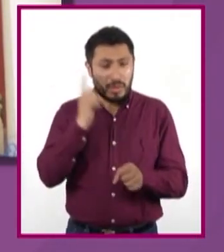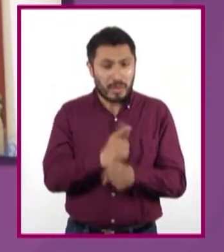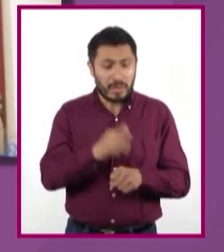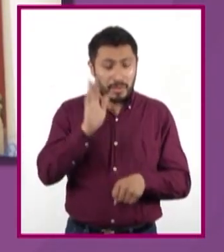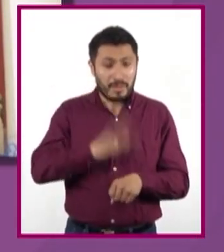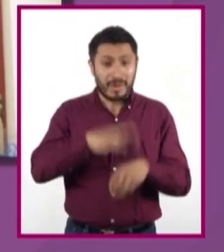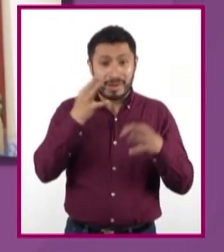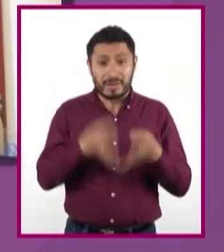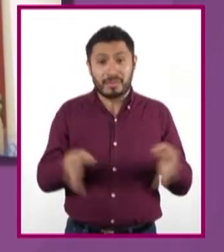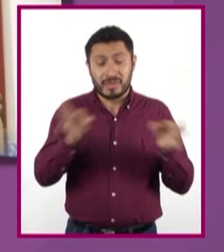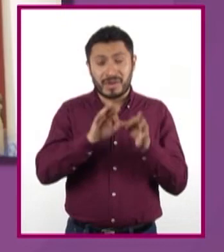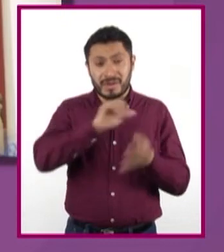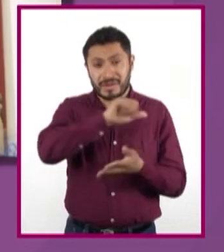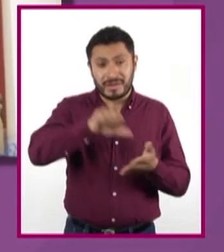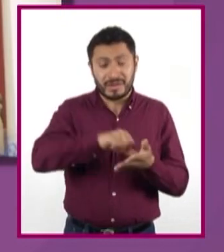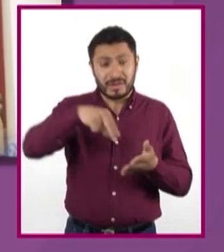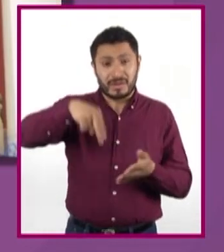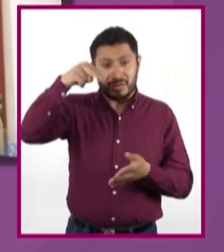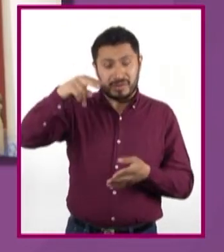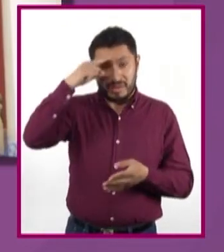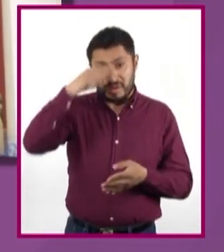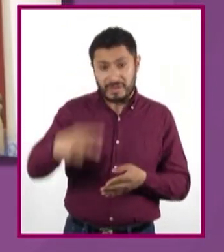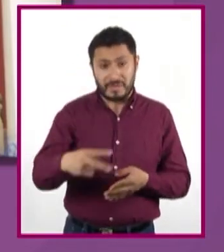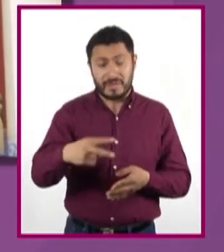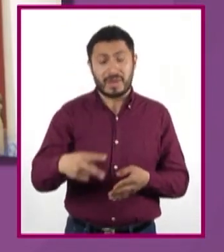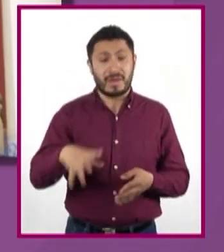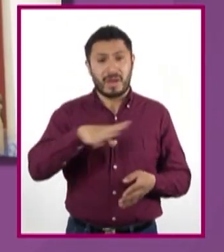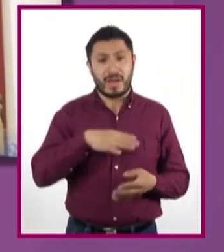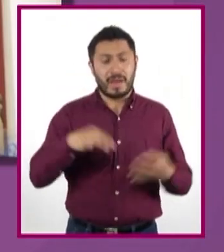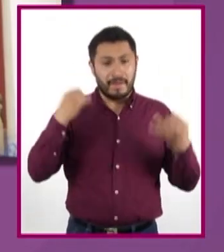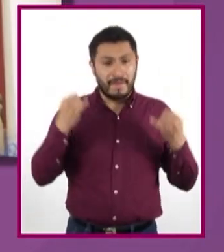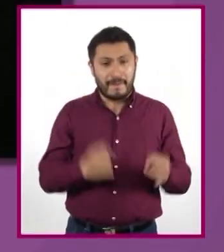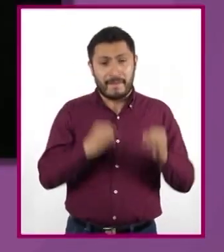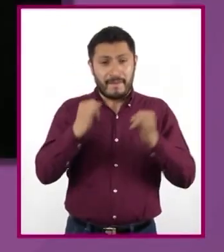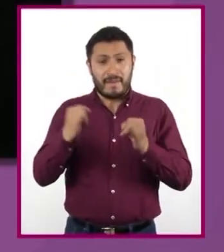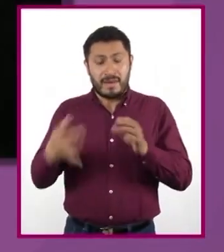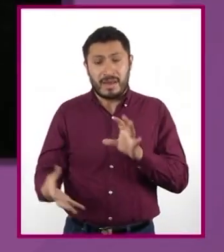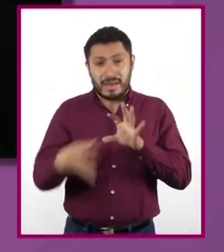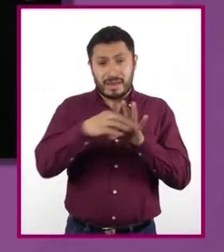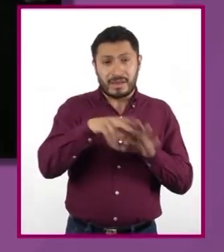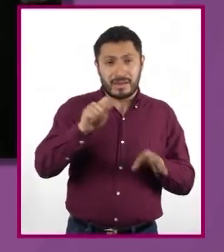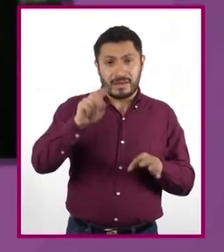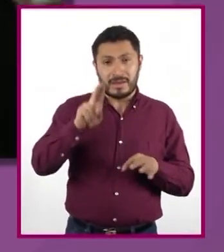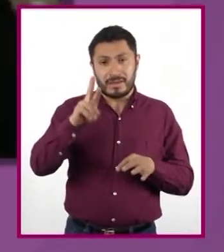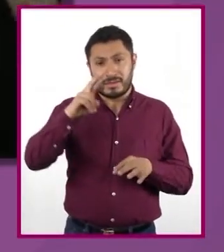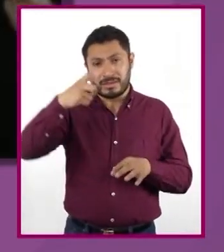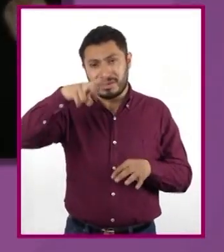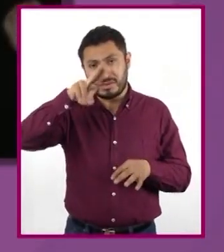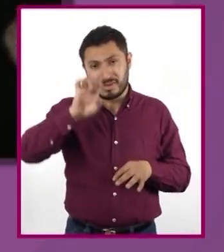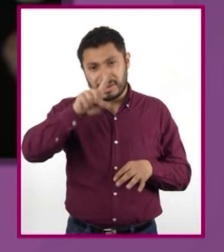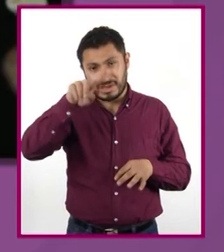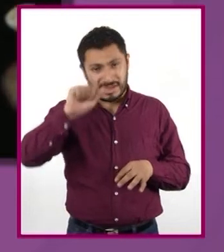importante que hay en el centro norte de México de individuos asociados con turquesa.